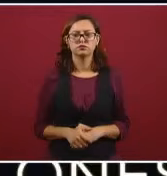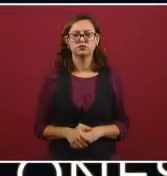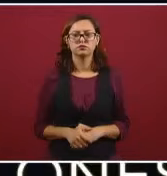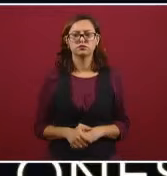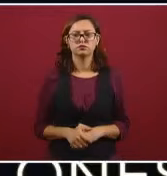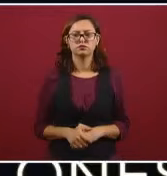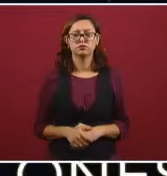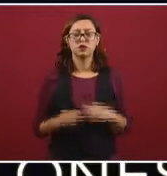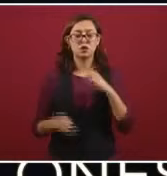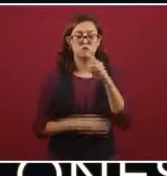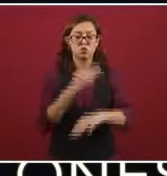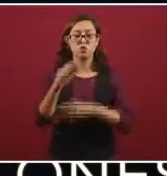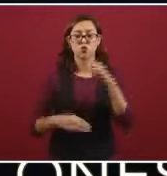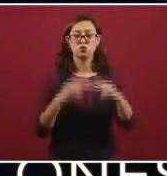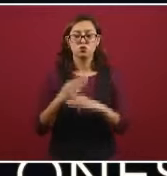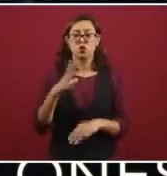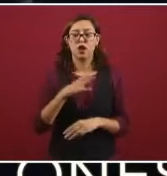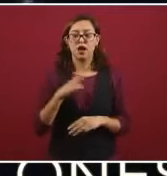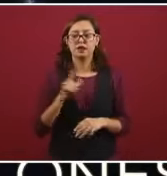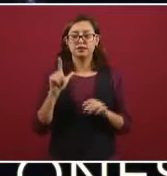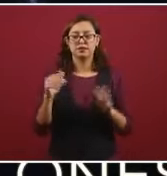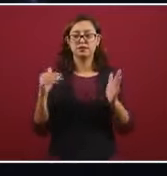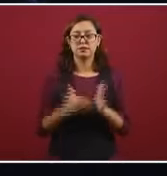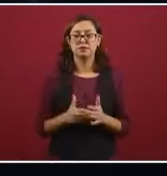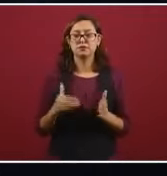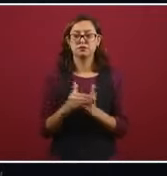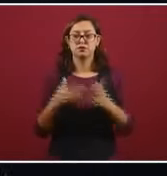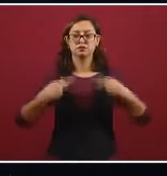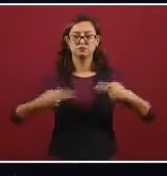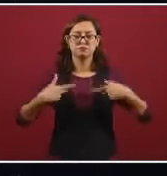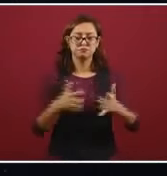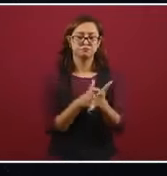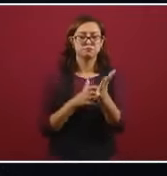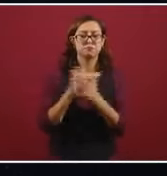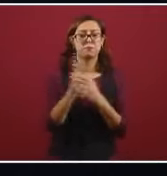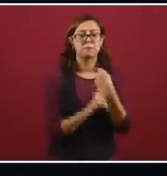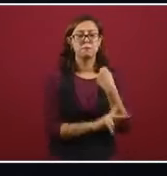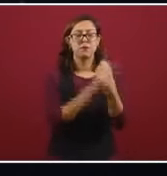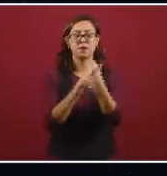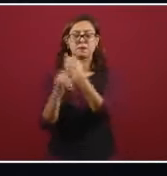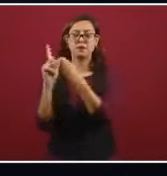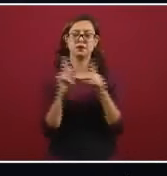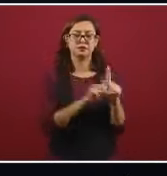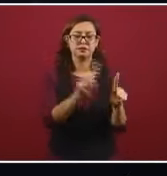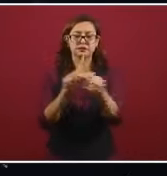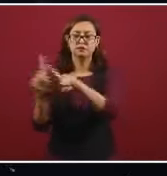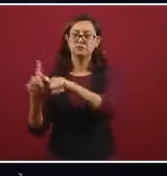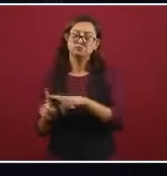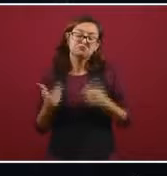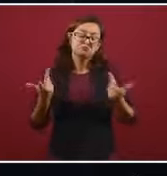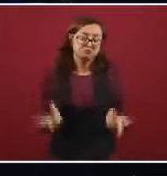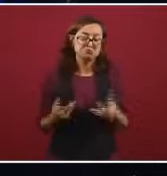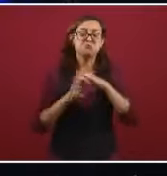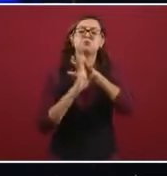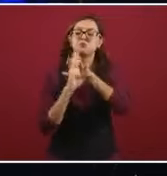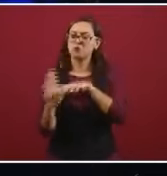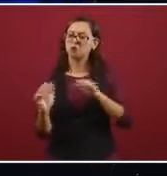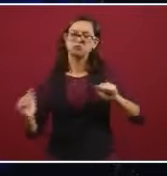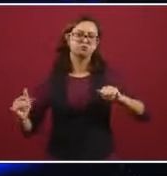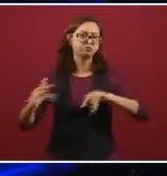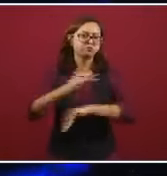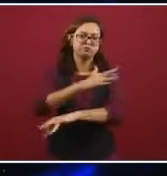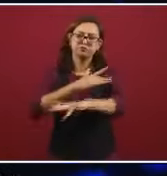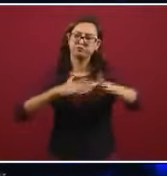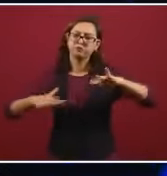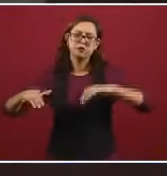El mundo tiene más de 7.500 millones de habitantes. Las naciones son el resultado de oleadas migratorias, entre pueblos, países